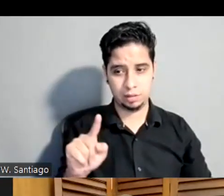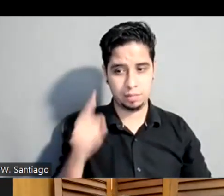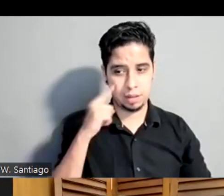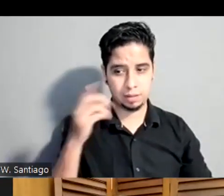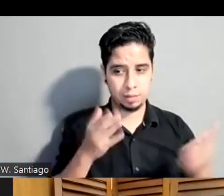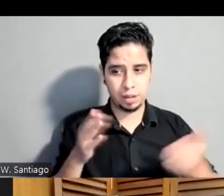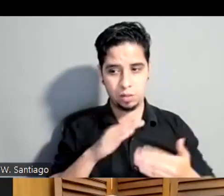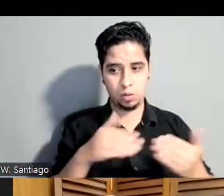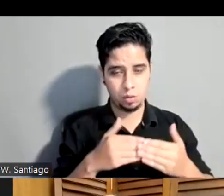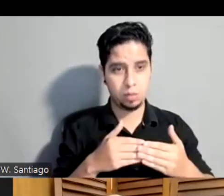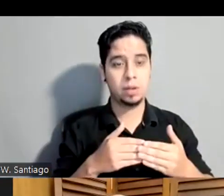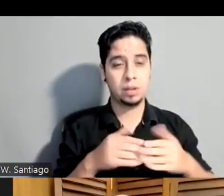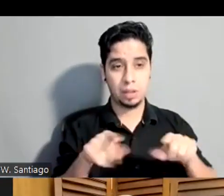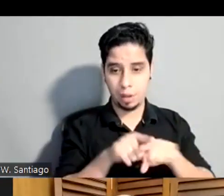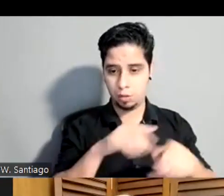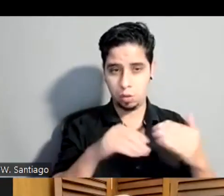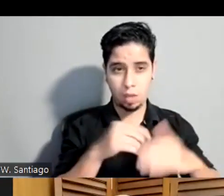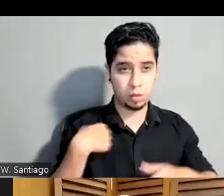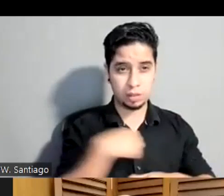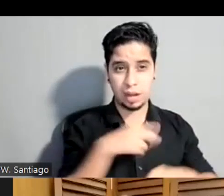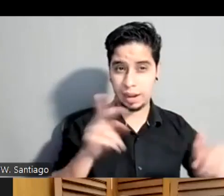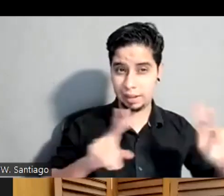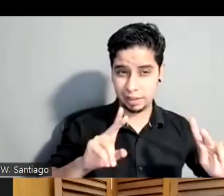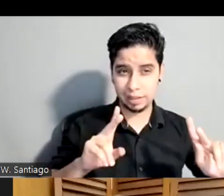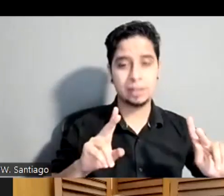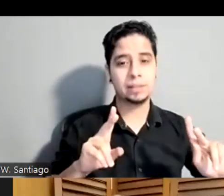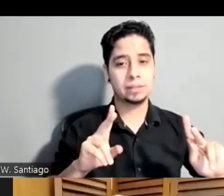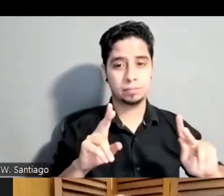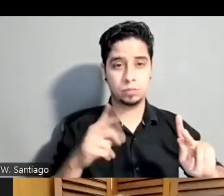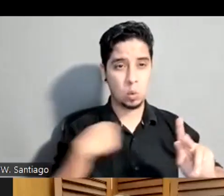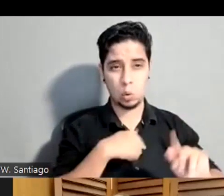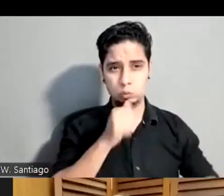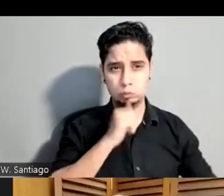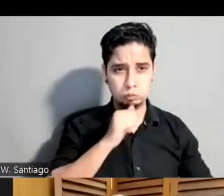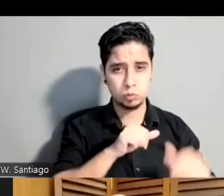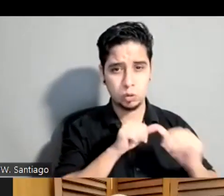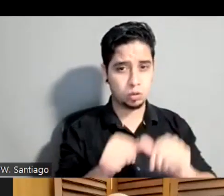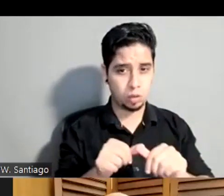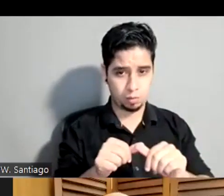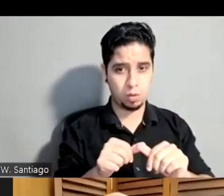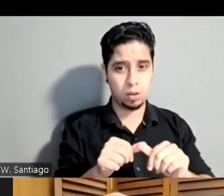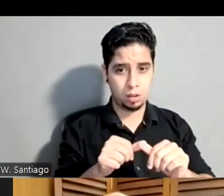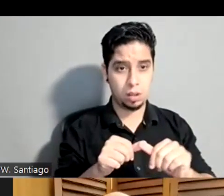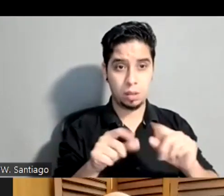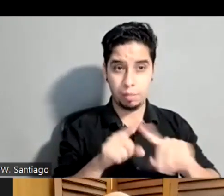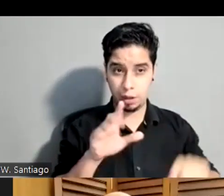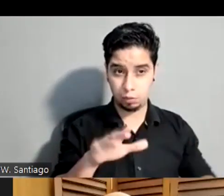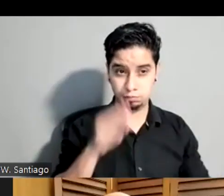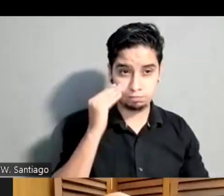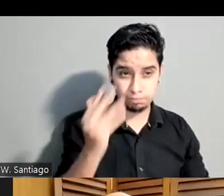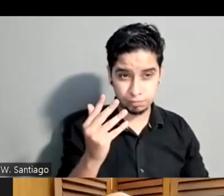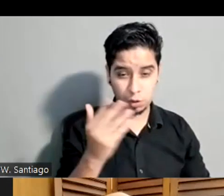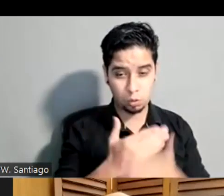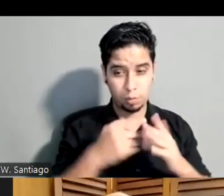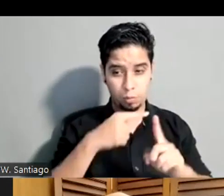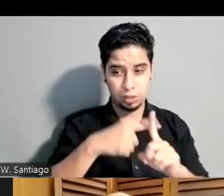y a toda nuestra gente. Oye, sigamos para adelante, es difícil, pero lo bueno... Hay algo bueno